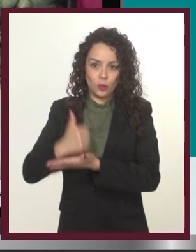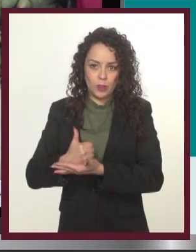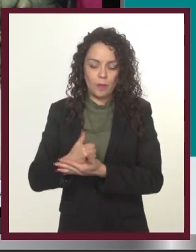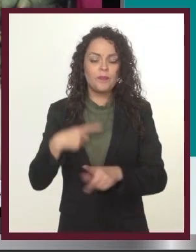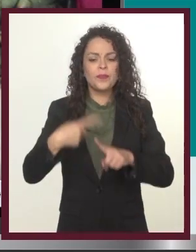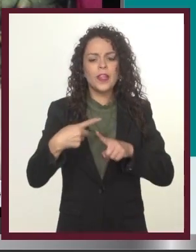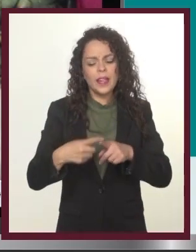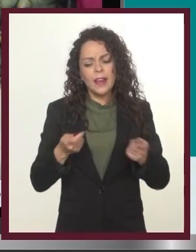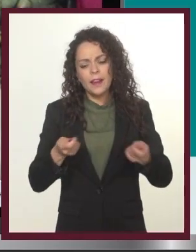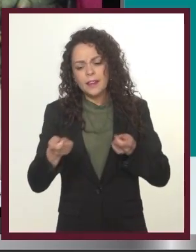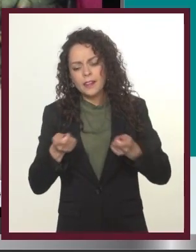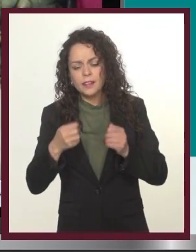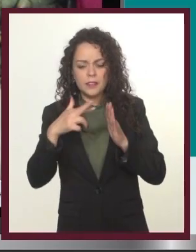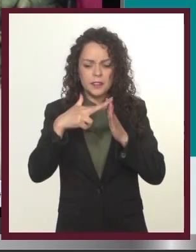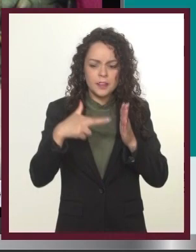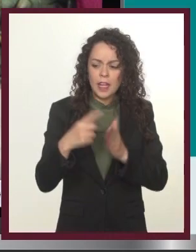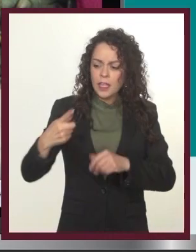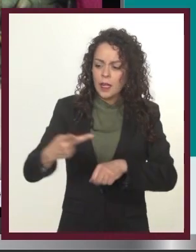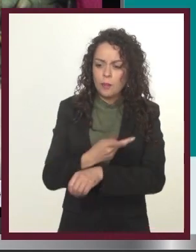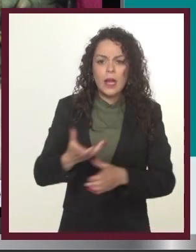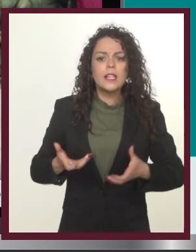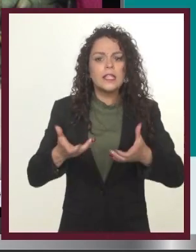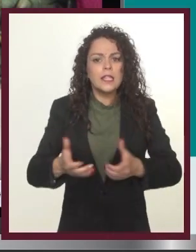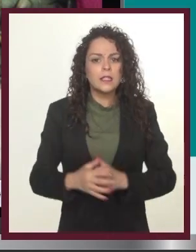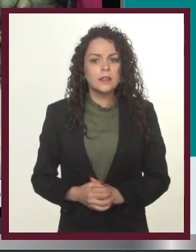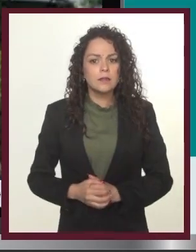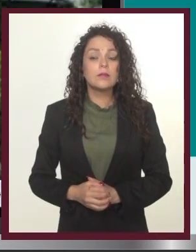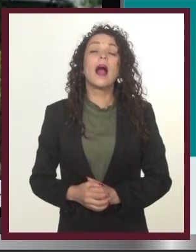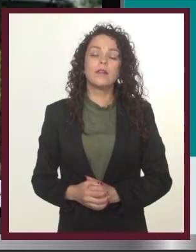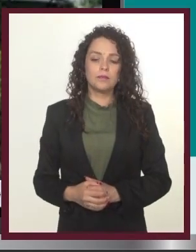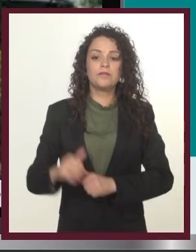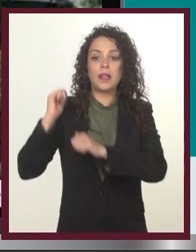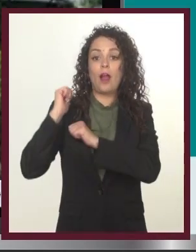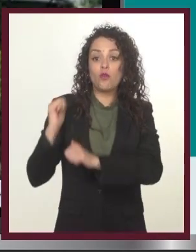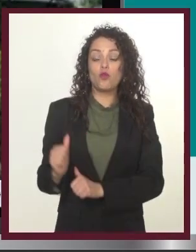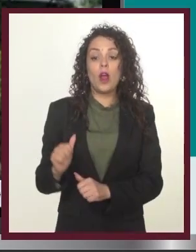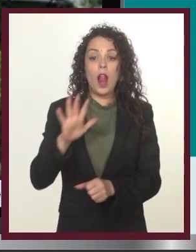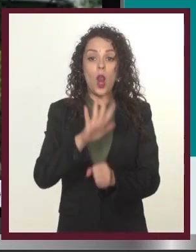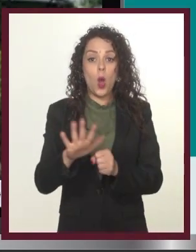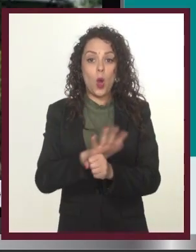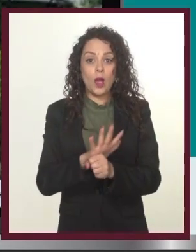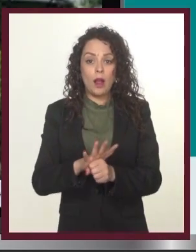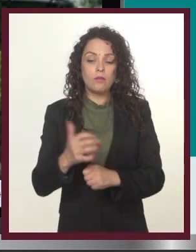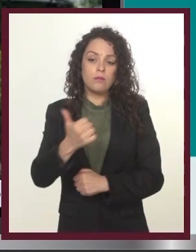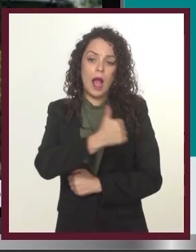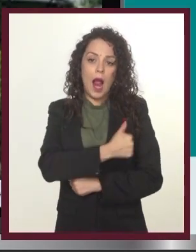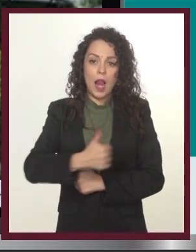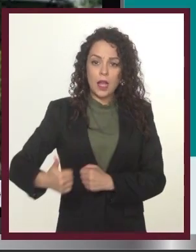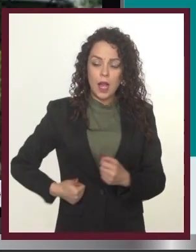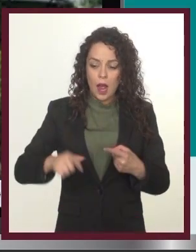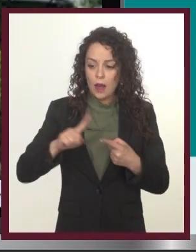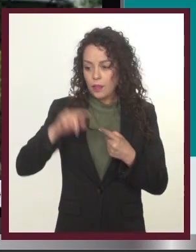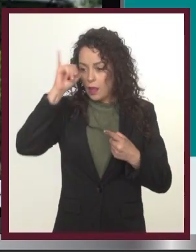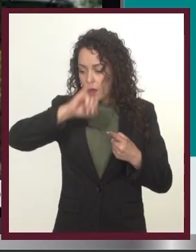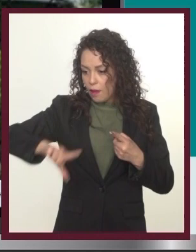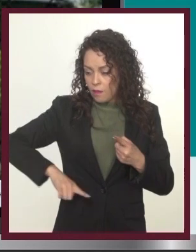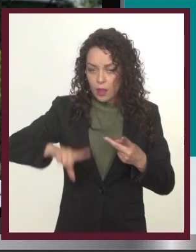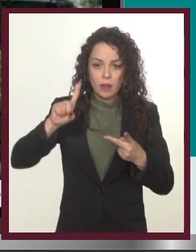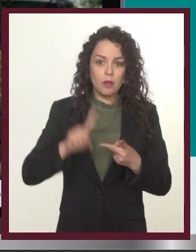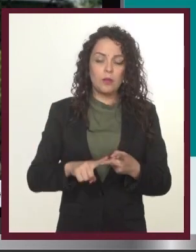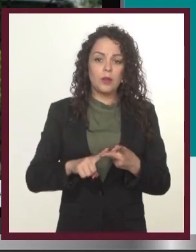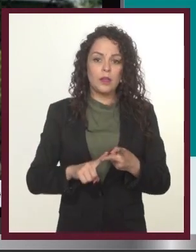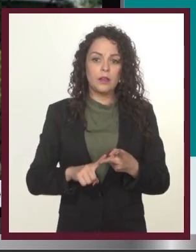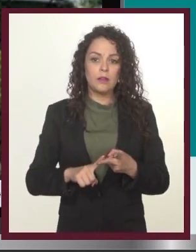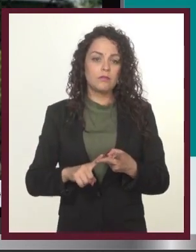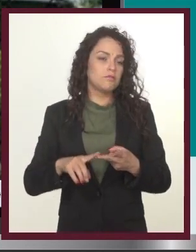que sucede en ese espacio público? En principio, la autoridad local. O sea, llámense el alcalde, jefe de gobierno, jefa